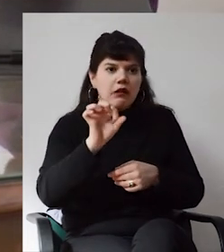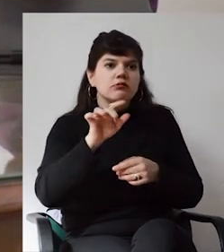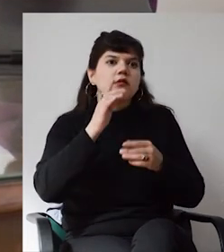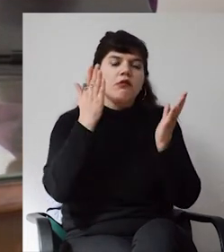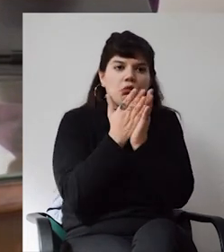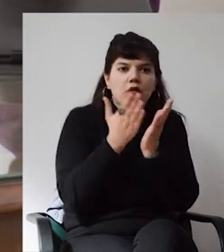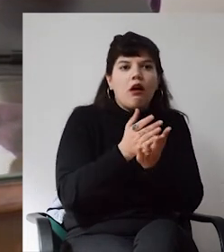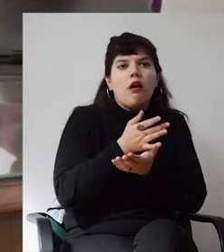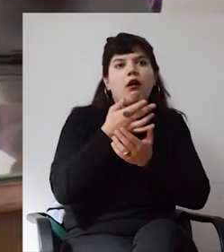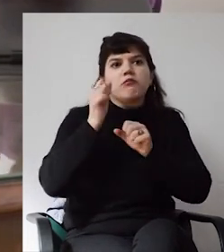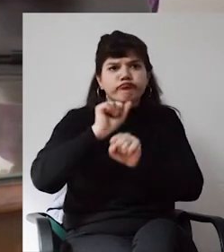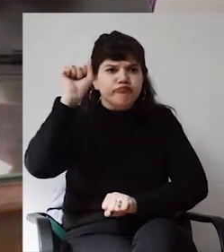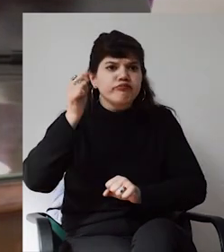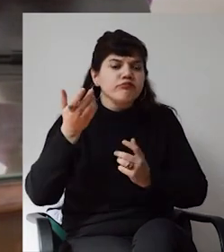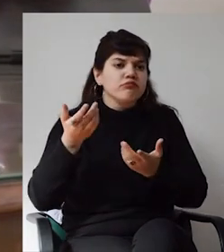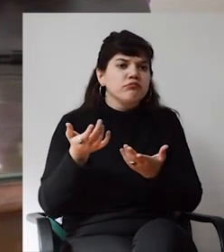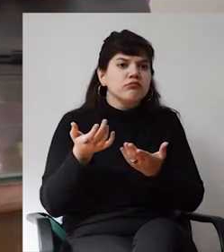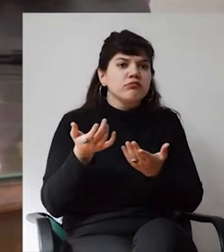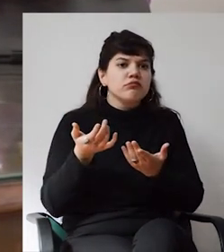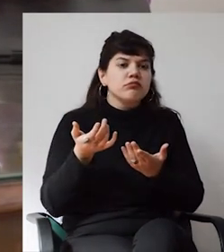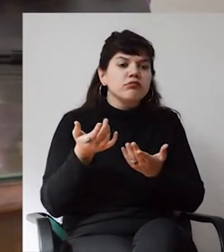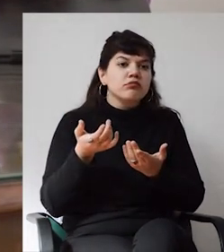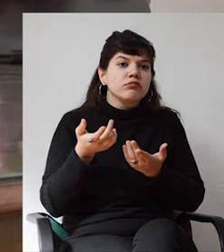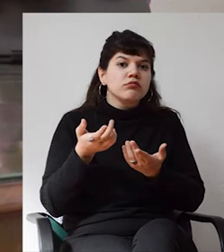Docentes, TAS, estudiantes, egresados.